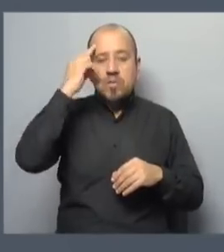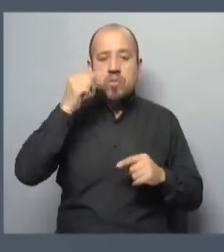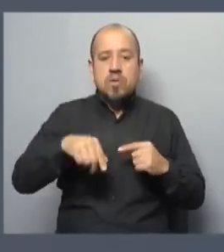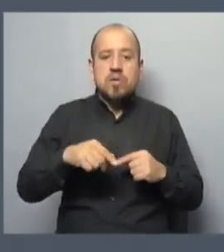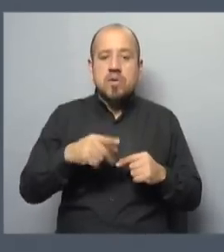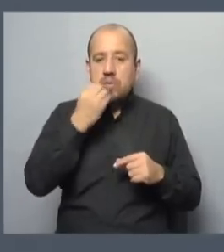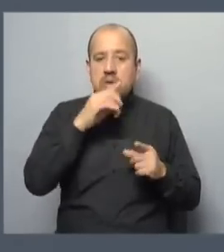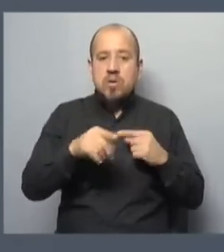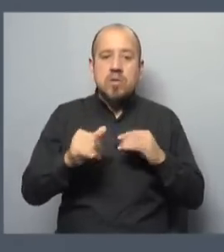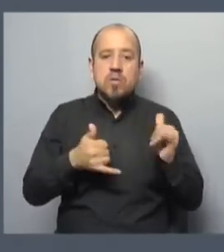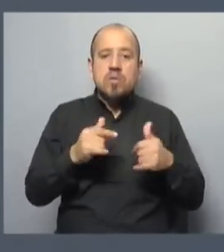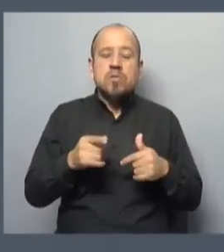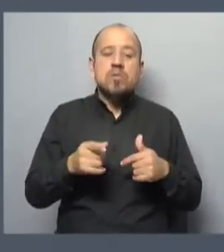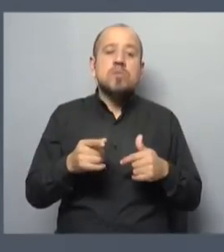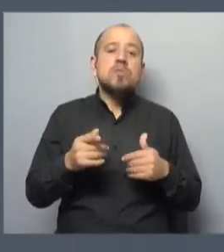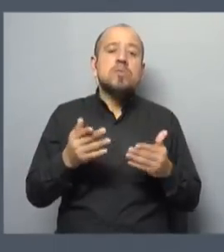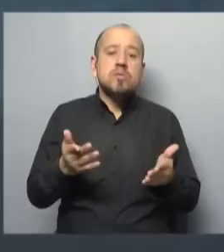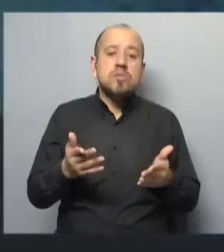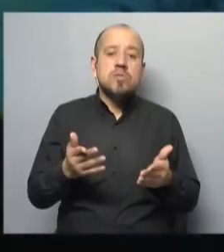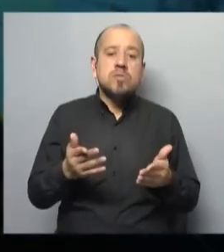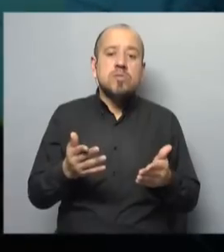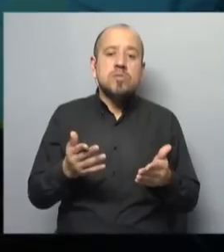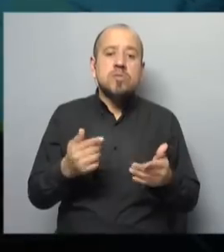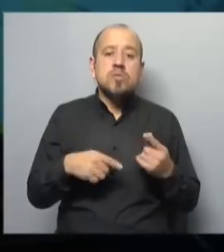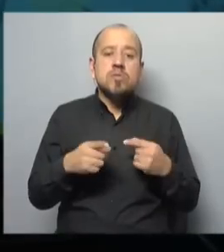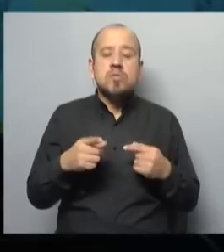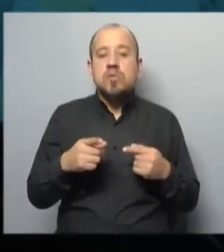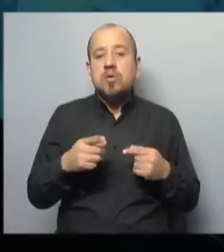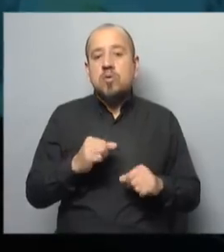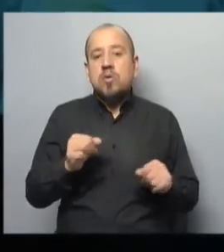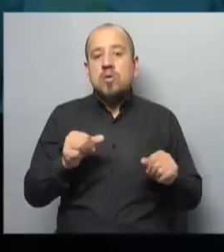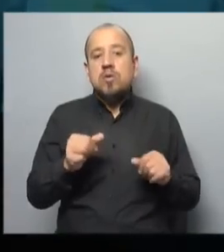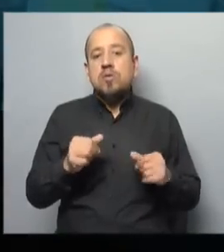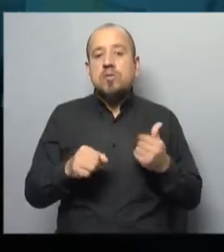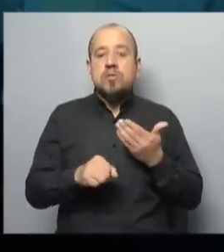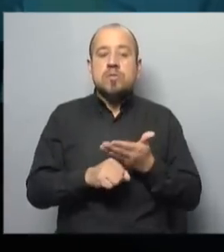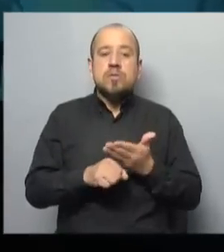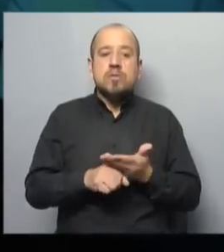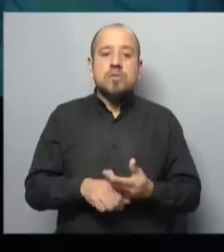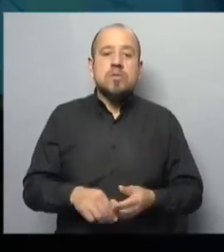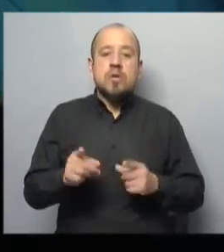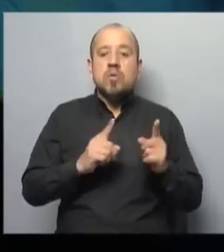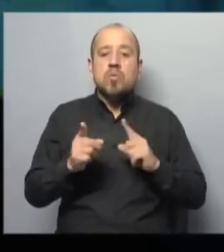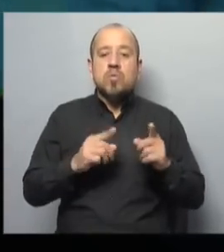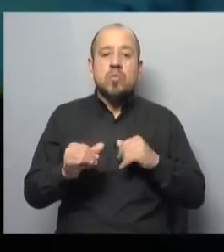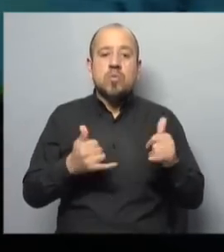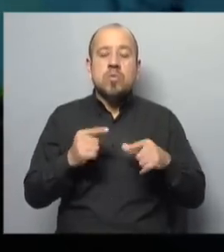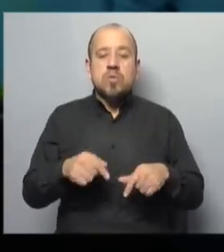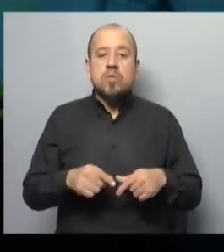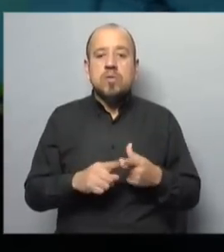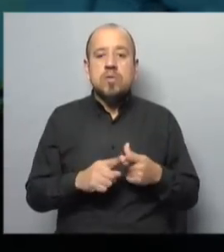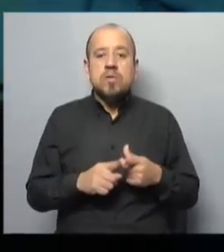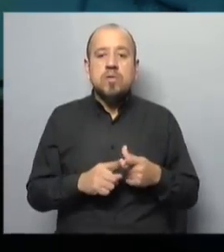local como en algún momento podemos podemos haber hecho el solicitado algún futbolista que se destacó en el torneo local